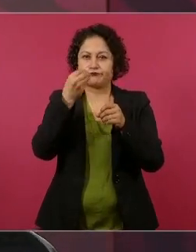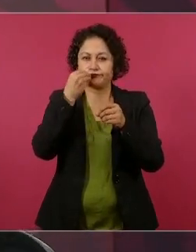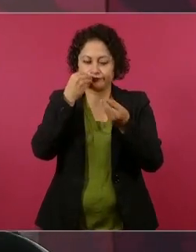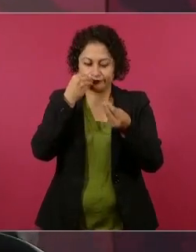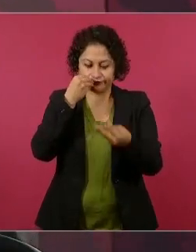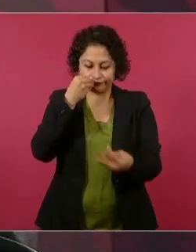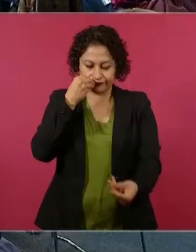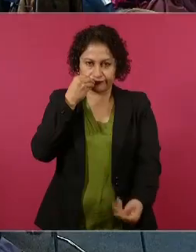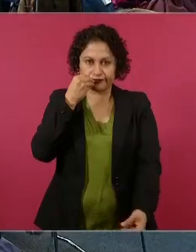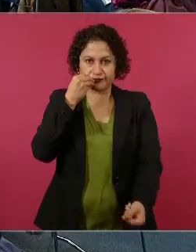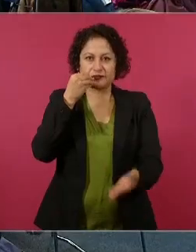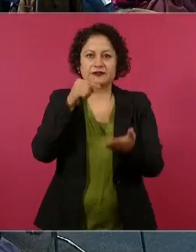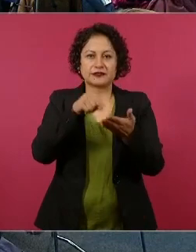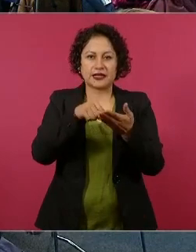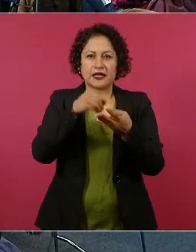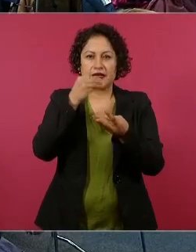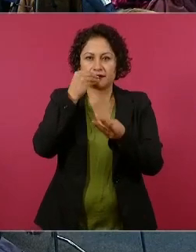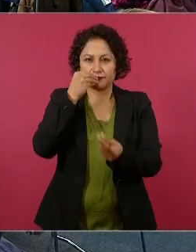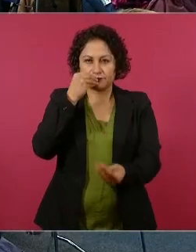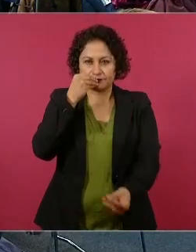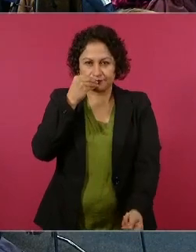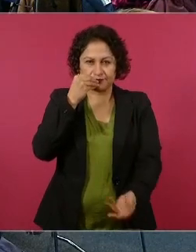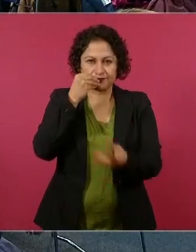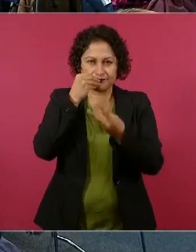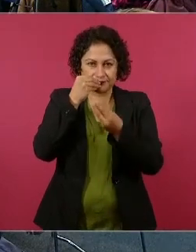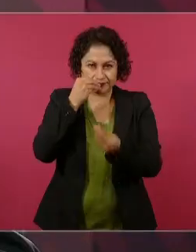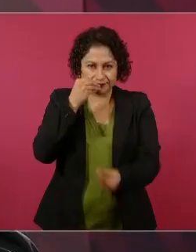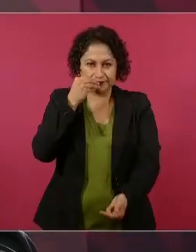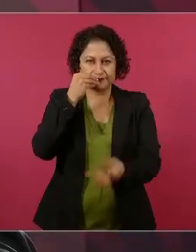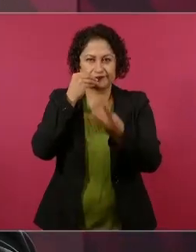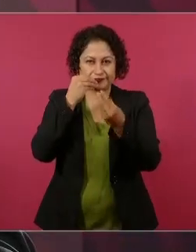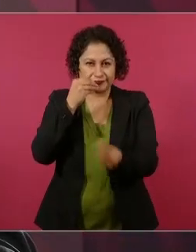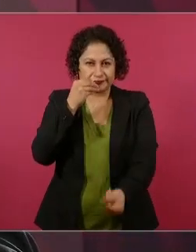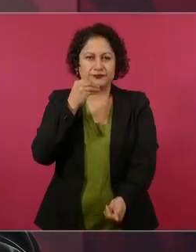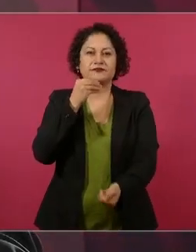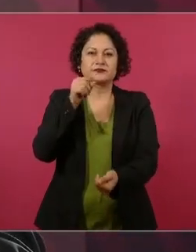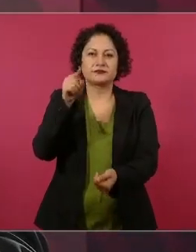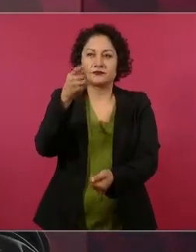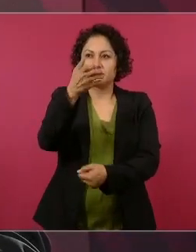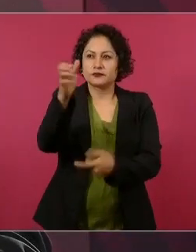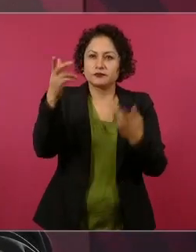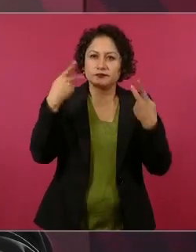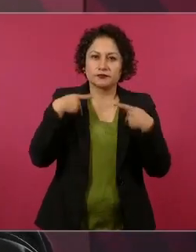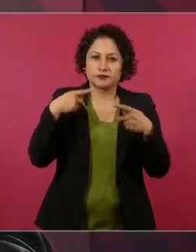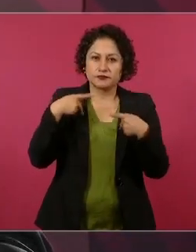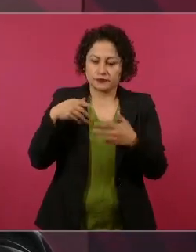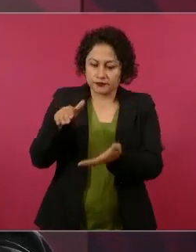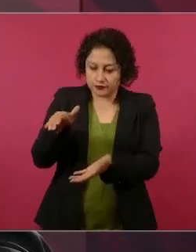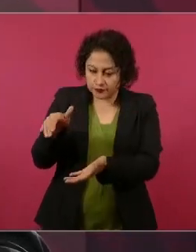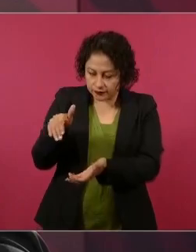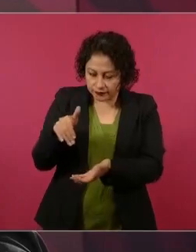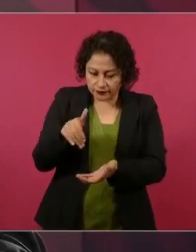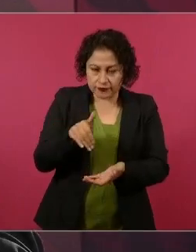que iba cortando con el pico de las frutas del huapaque